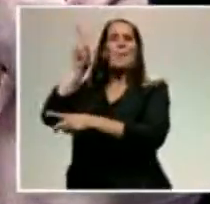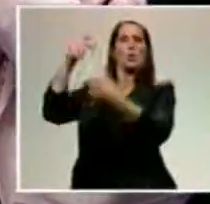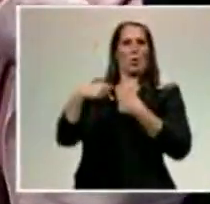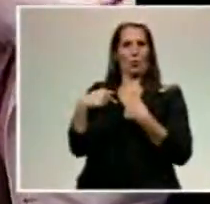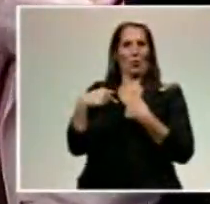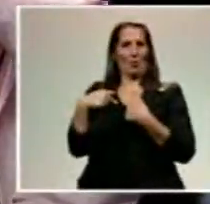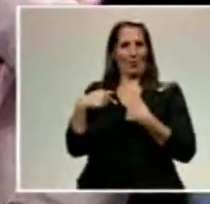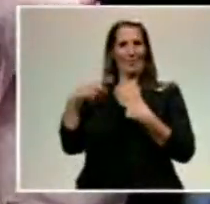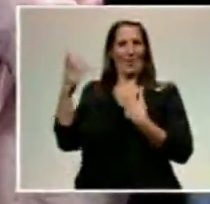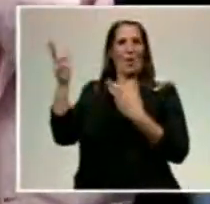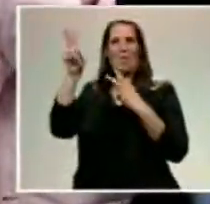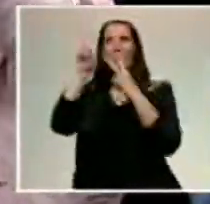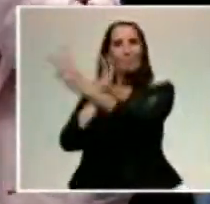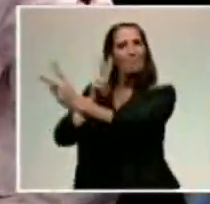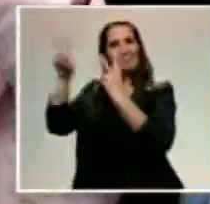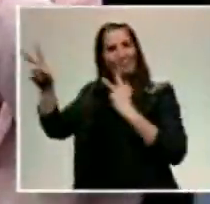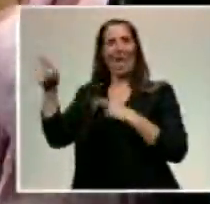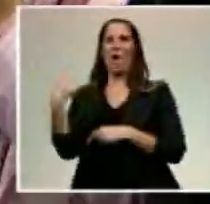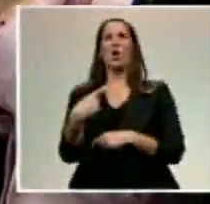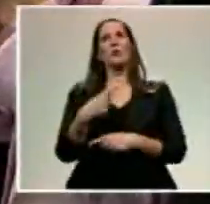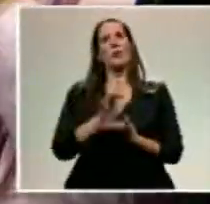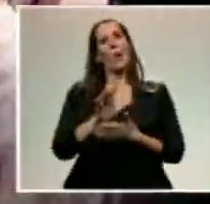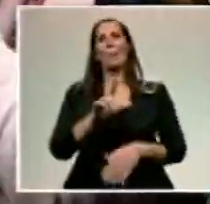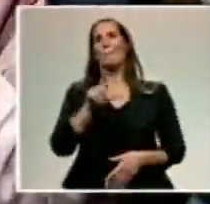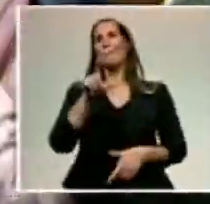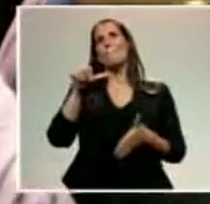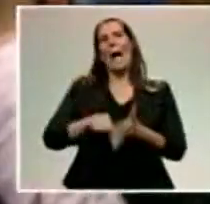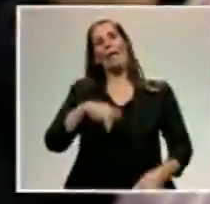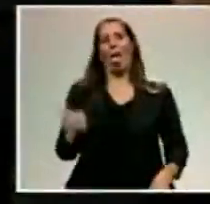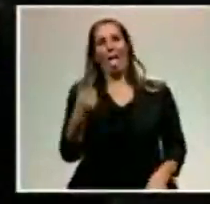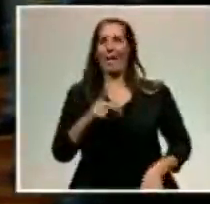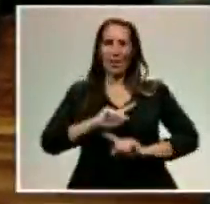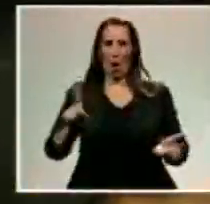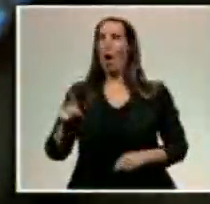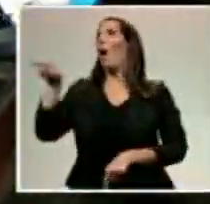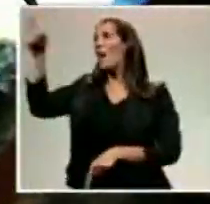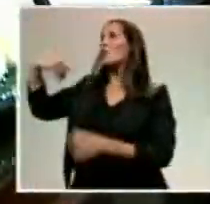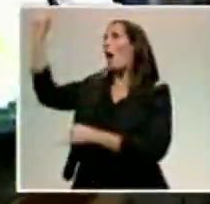No somos un país de cuarta ni una republiqueta bananera para que vengan a darnos